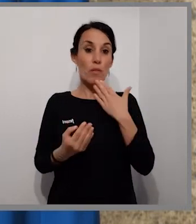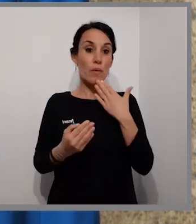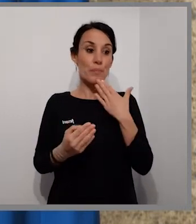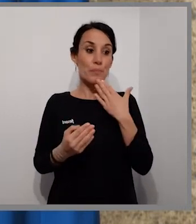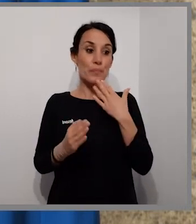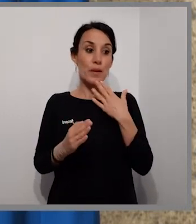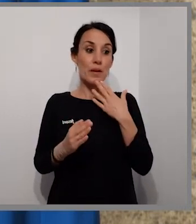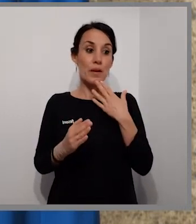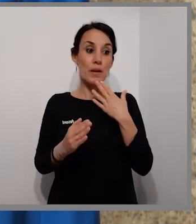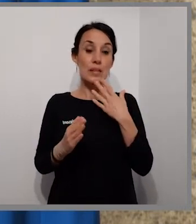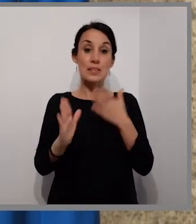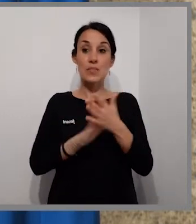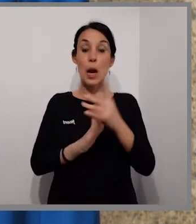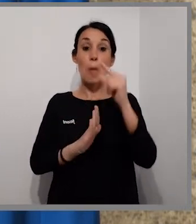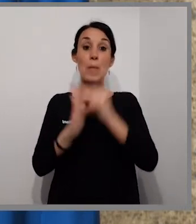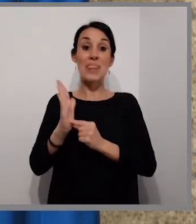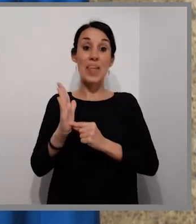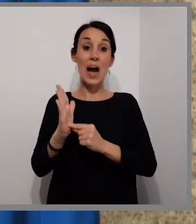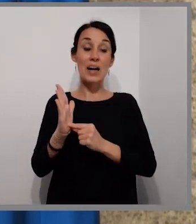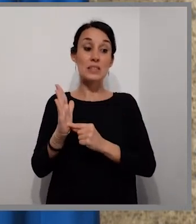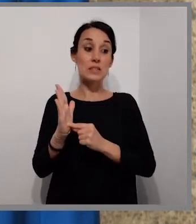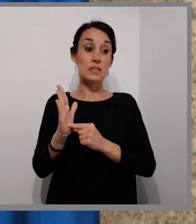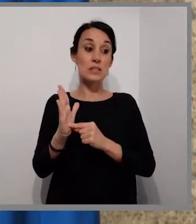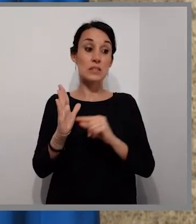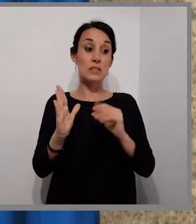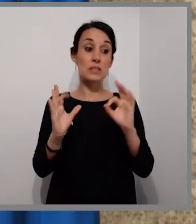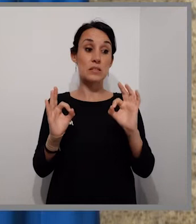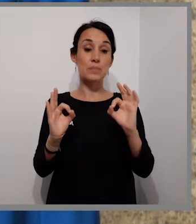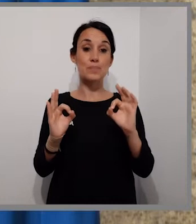de carácter que no nos afectan a nosotros de carácter